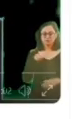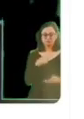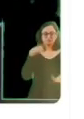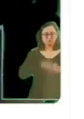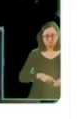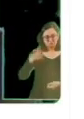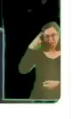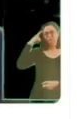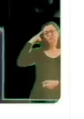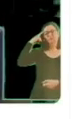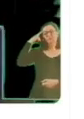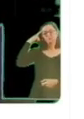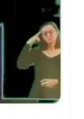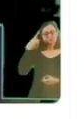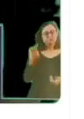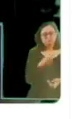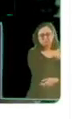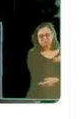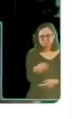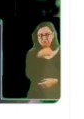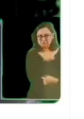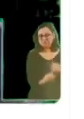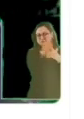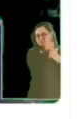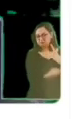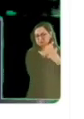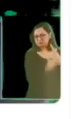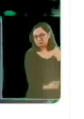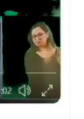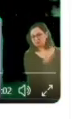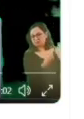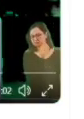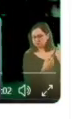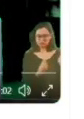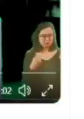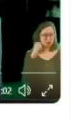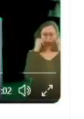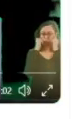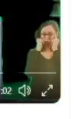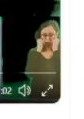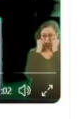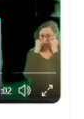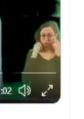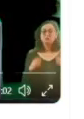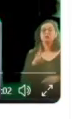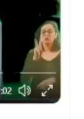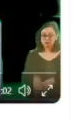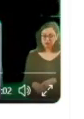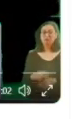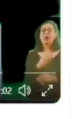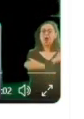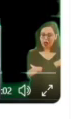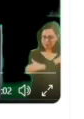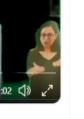fondo, aunque se burlen, voy a seguir diciendo abrazos,